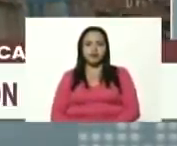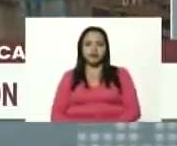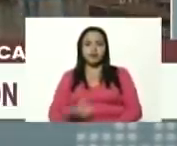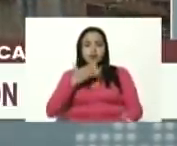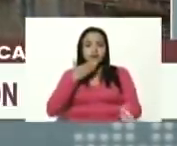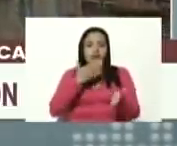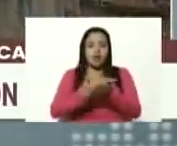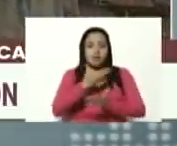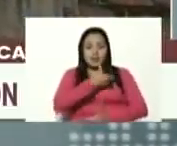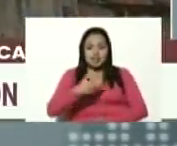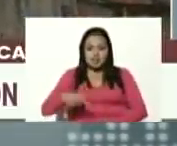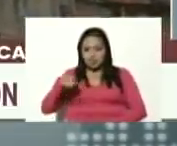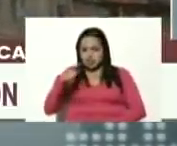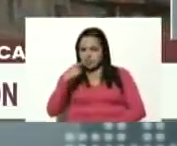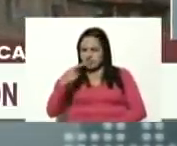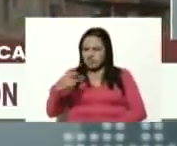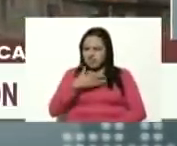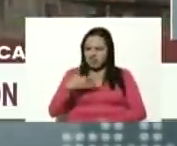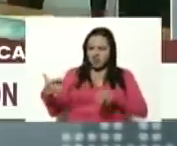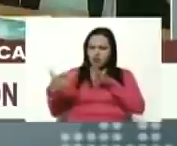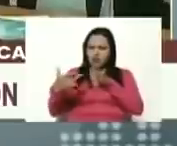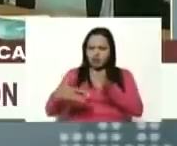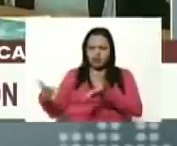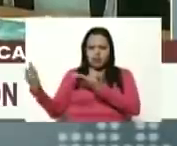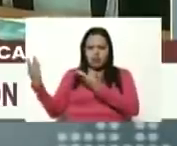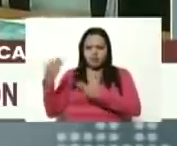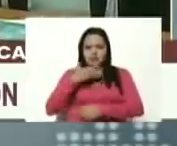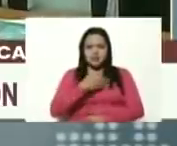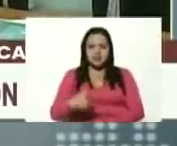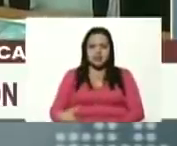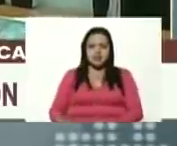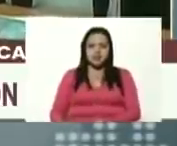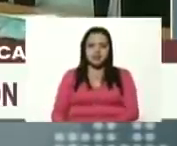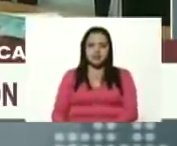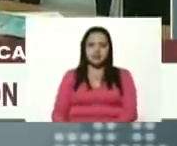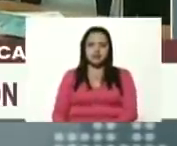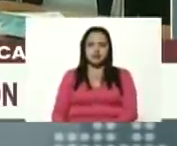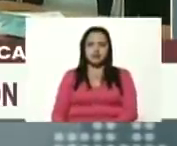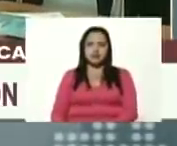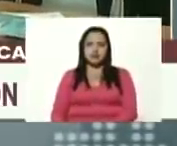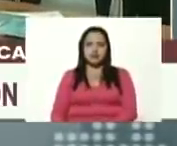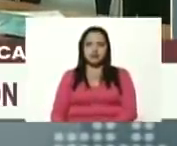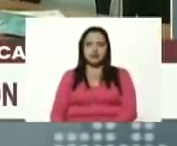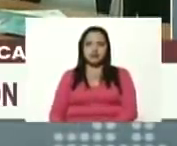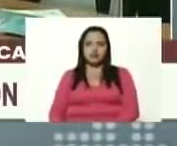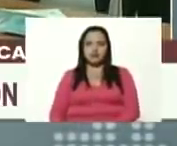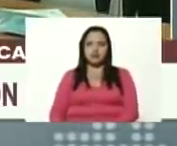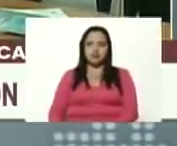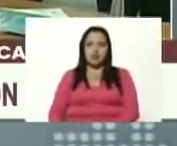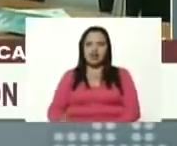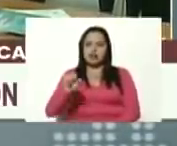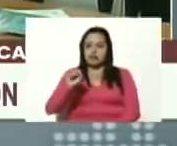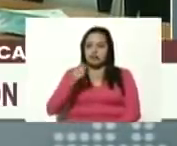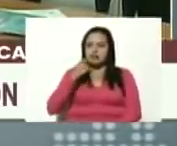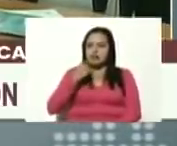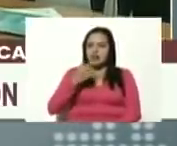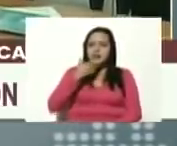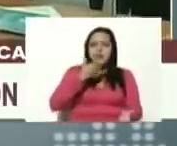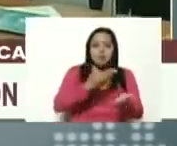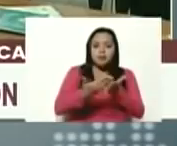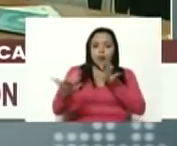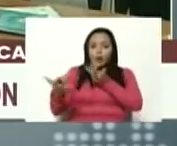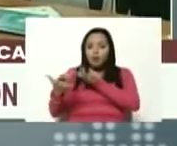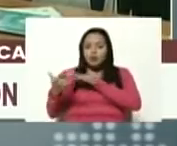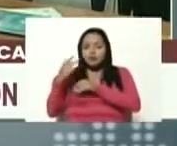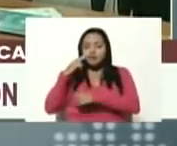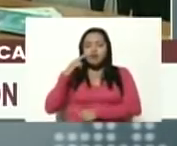está pidiendo el pase. Adelante, presidente. Esto dicen la verdad, estoy pidiendo el pase de hace un rato, estaba